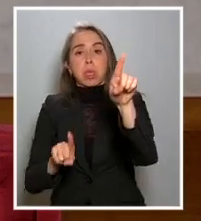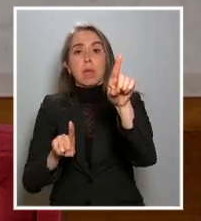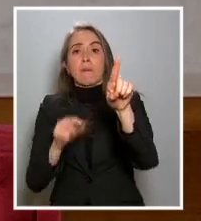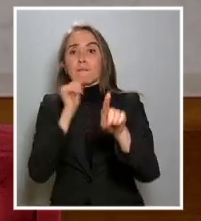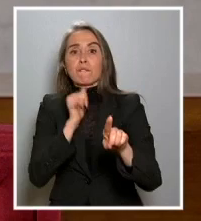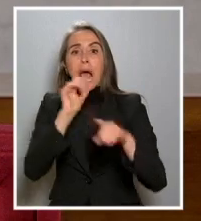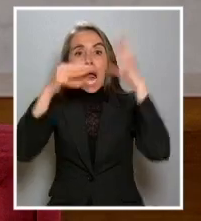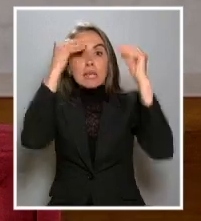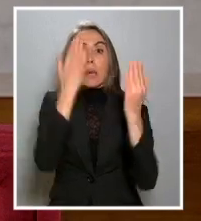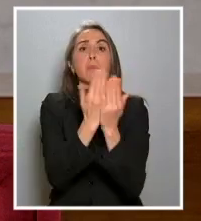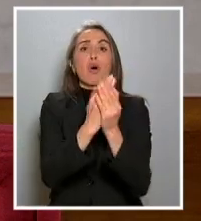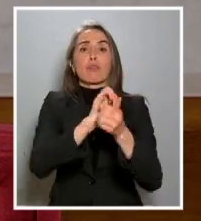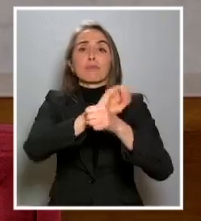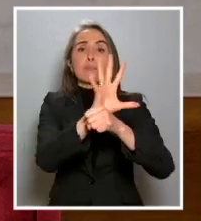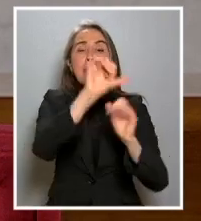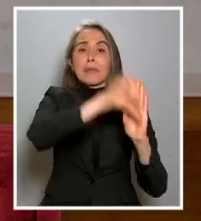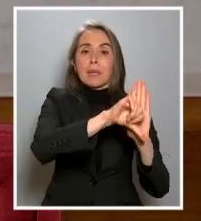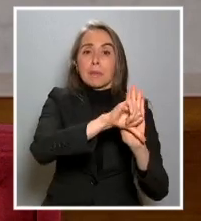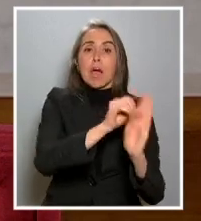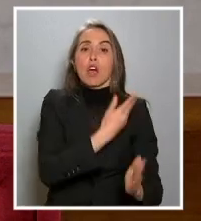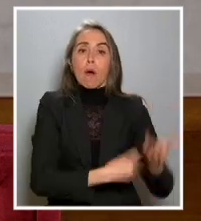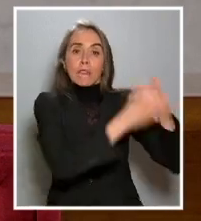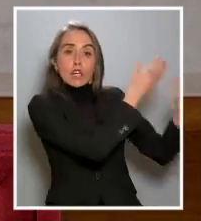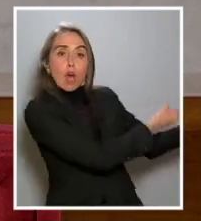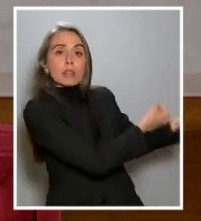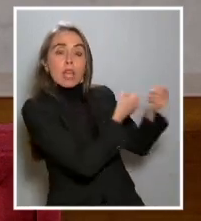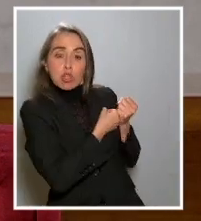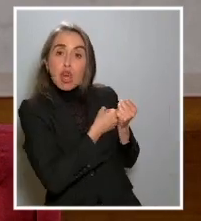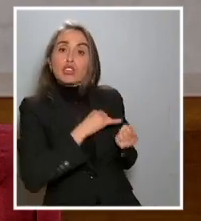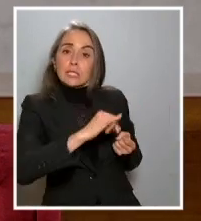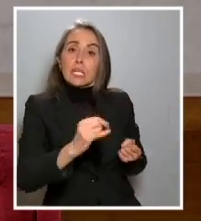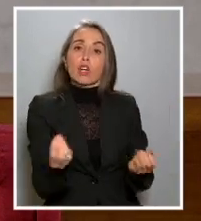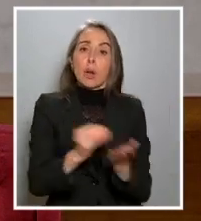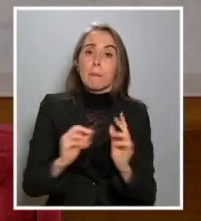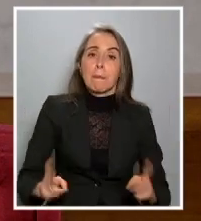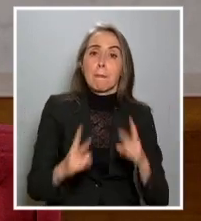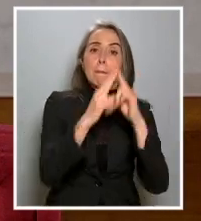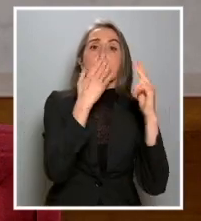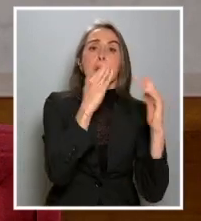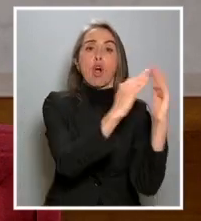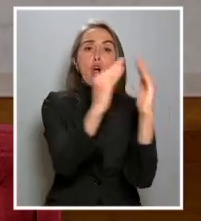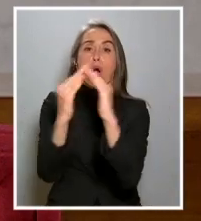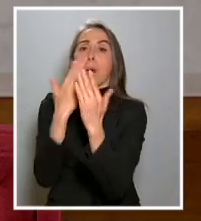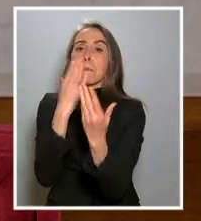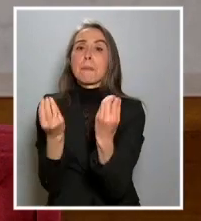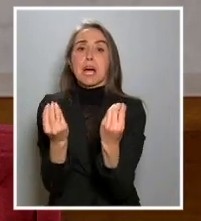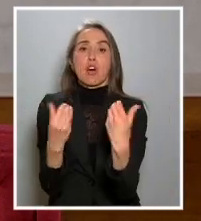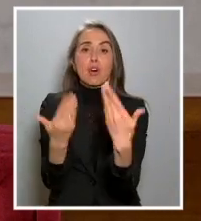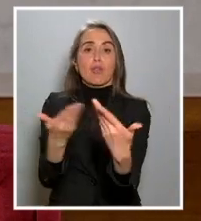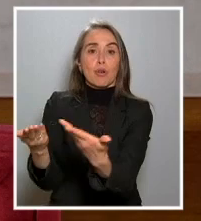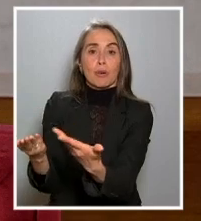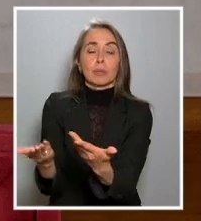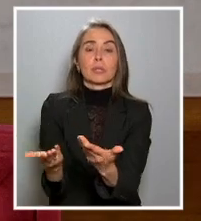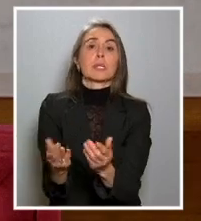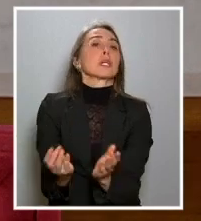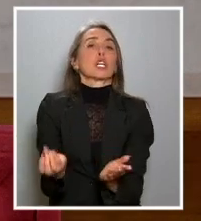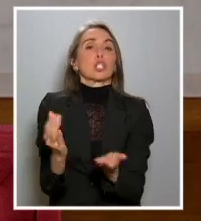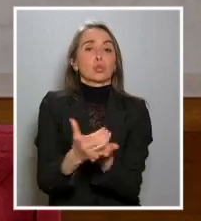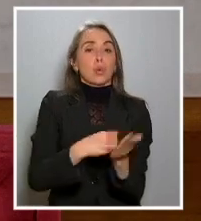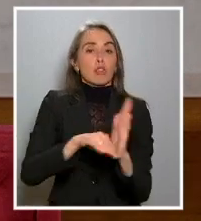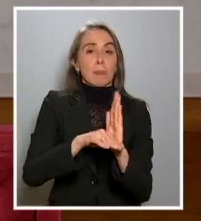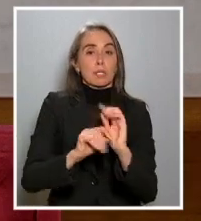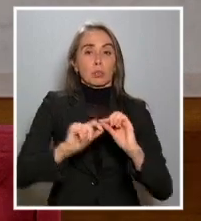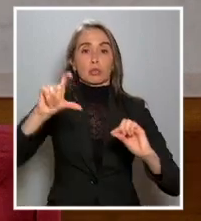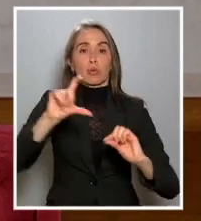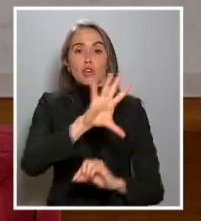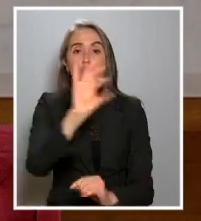pandemia y hemos tomado la posta de los gobiernos anteriores para construir más y mejores viviendas. Aumentamos el sueldo mínimo a